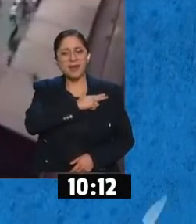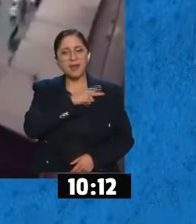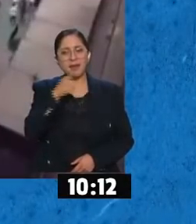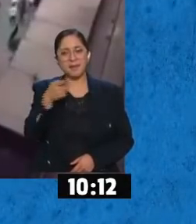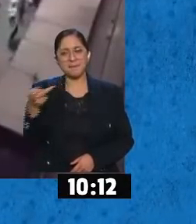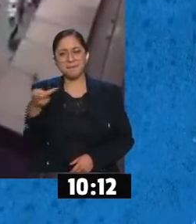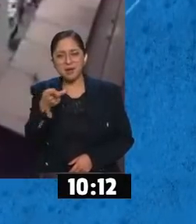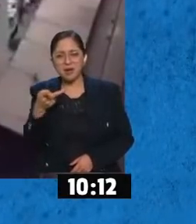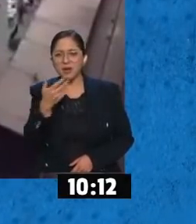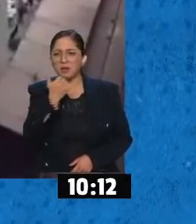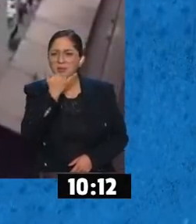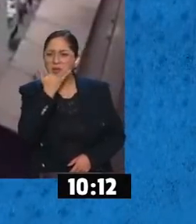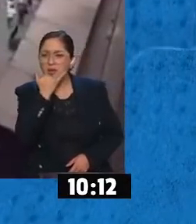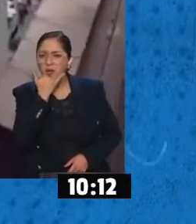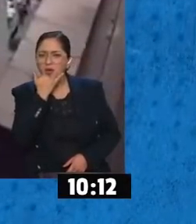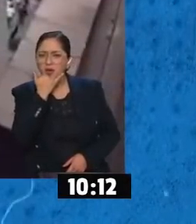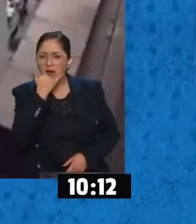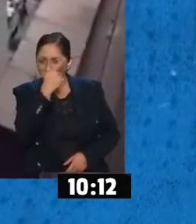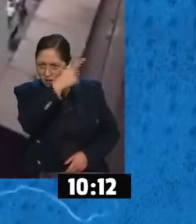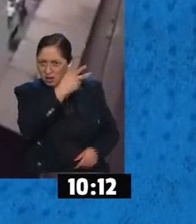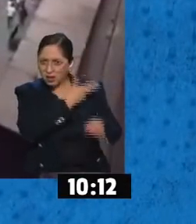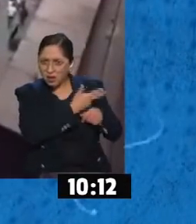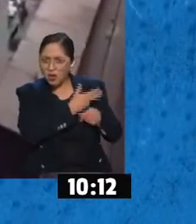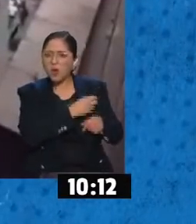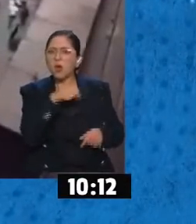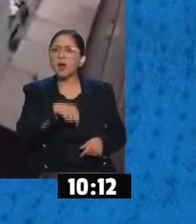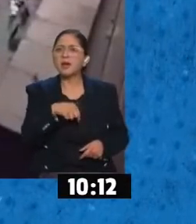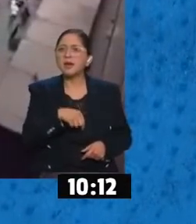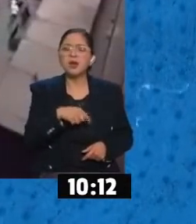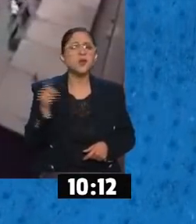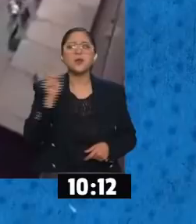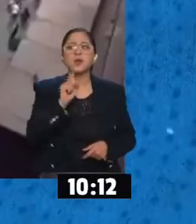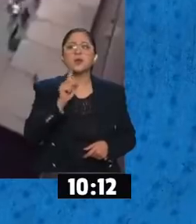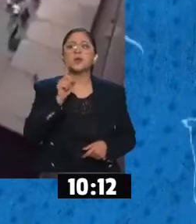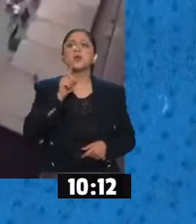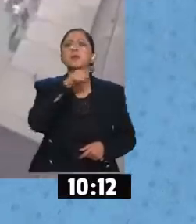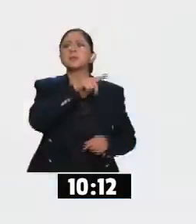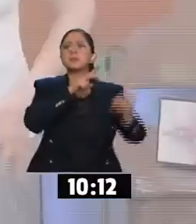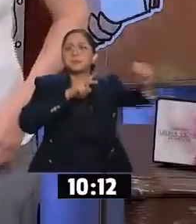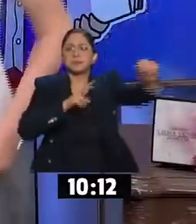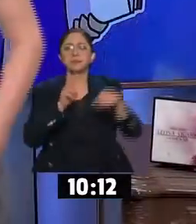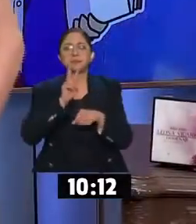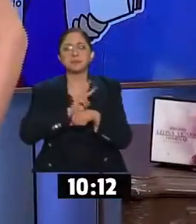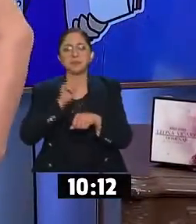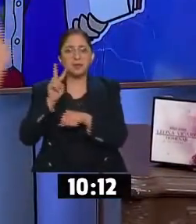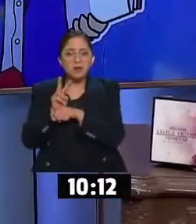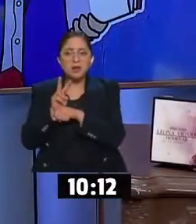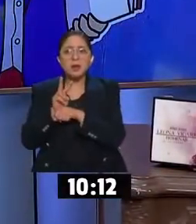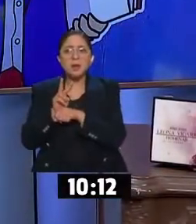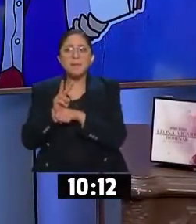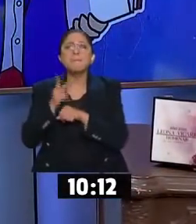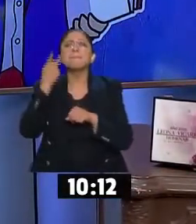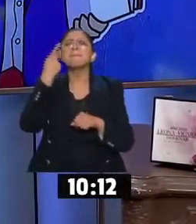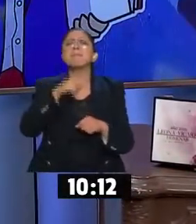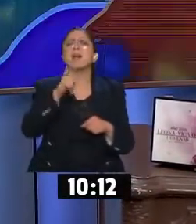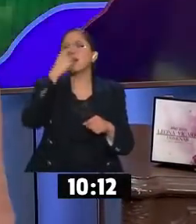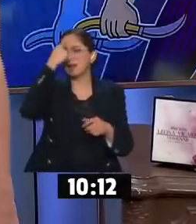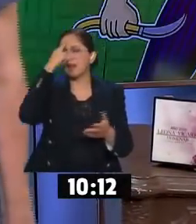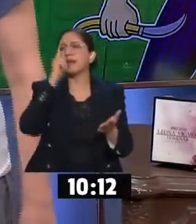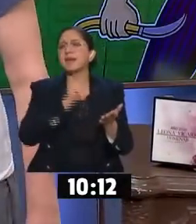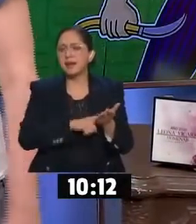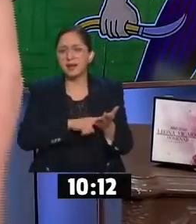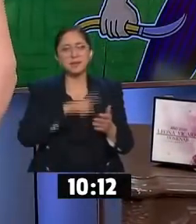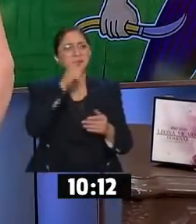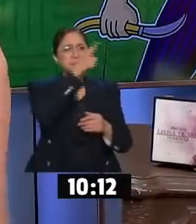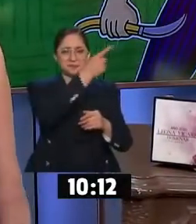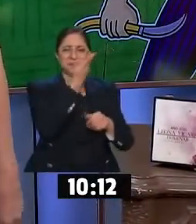en la Capirucha, porque aquí es donde pasa eso. Que estaban de guardia los paisanos. Los paisanos, sí. Perdón. Y luego, ¿qué cree? Sí. Allá también en los